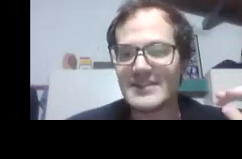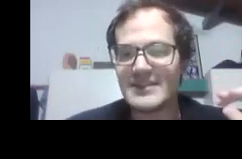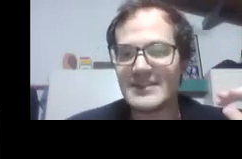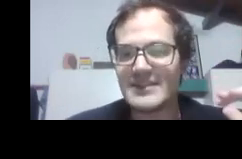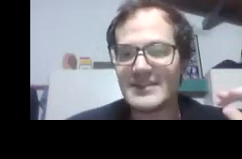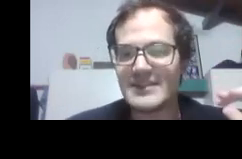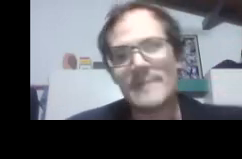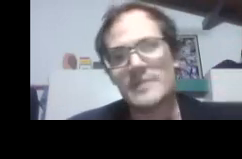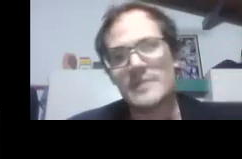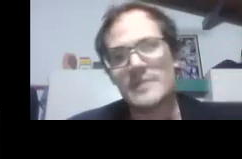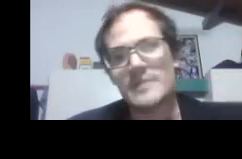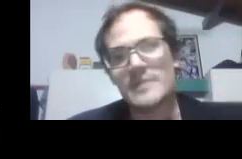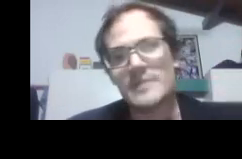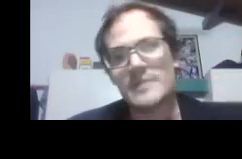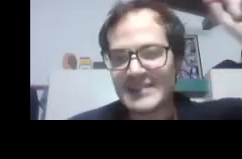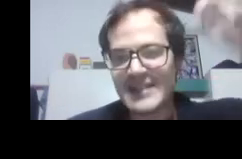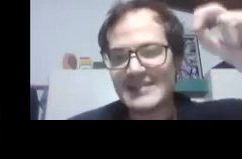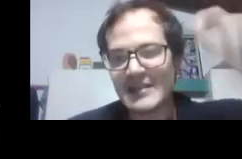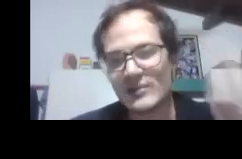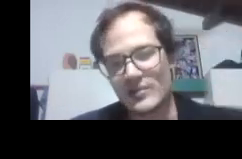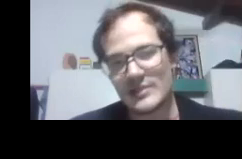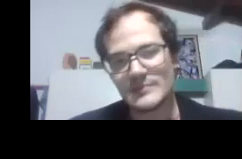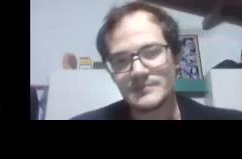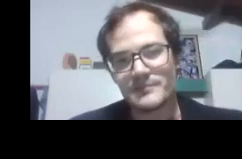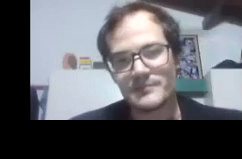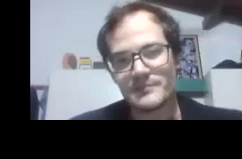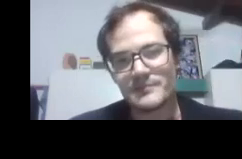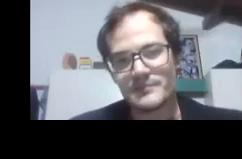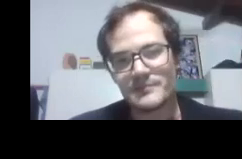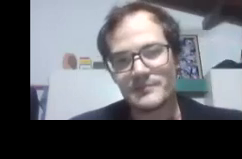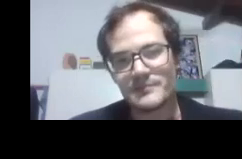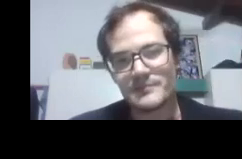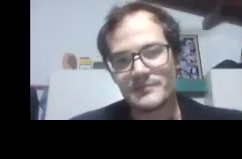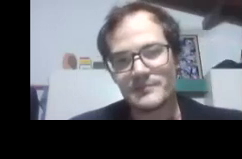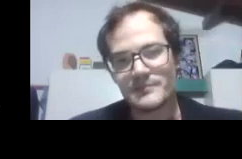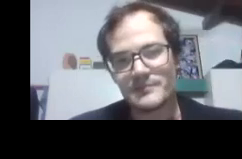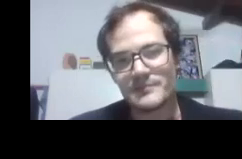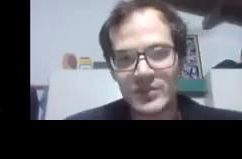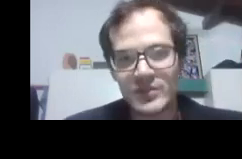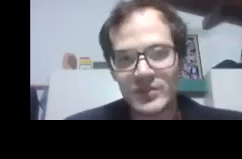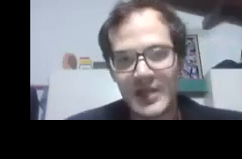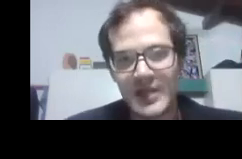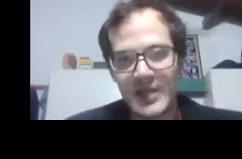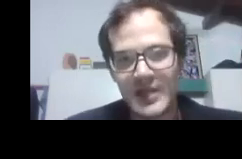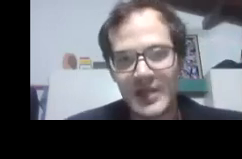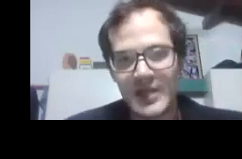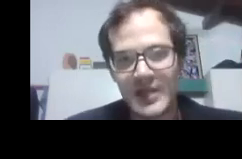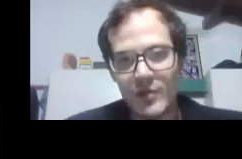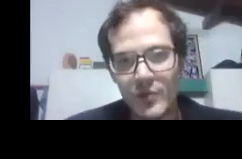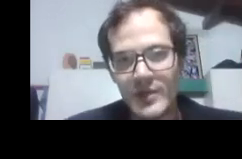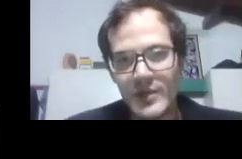cierto resentimiento. Y para ponerle la cereza a la torta, la discriminación no era solamente en cuanto a